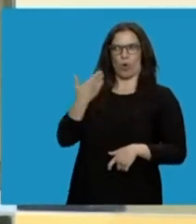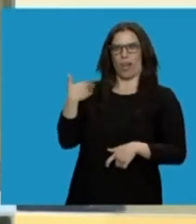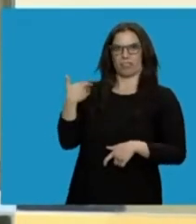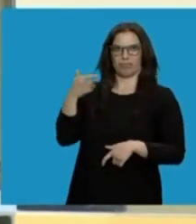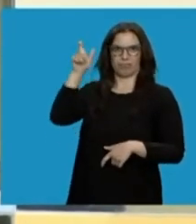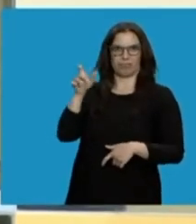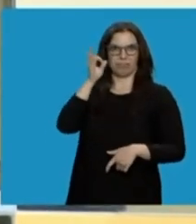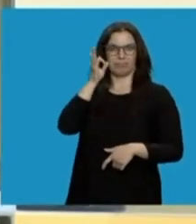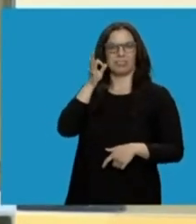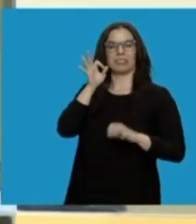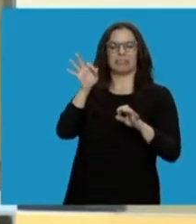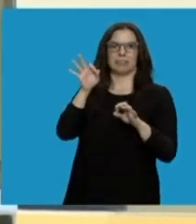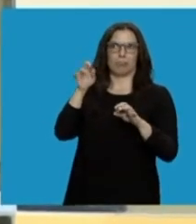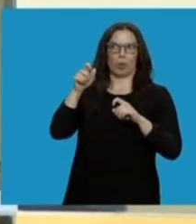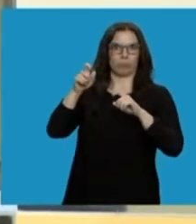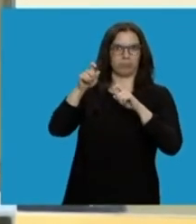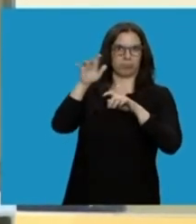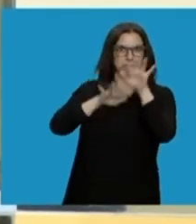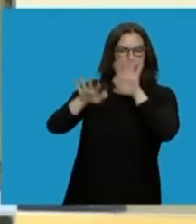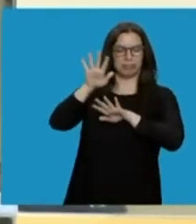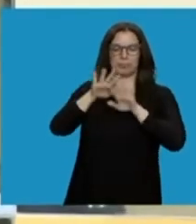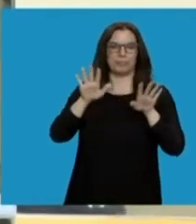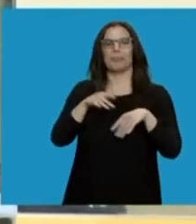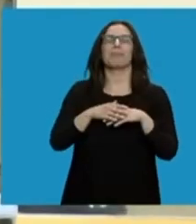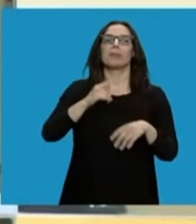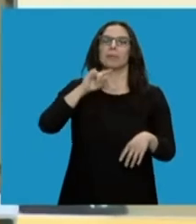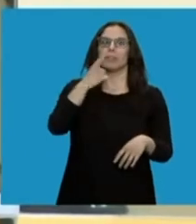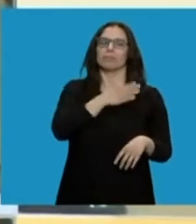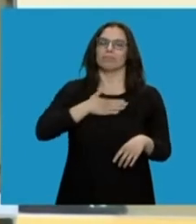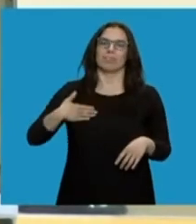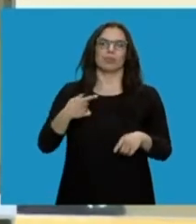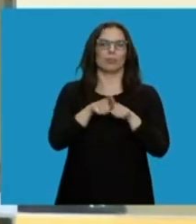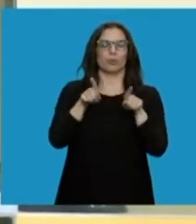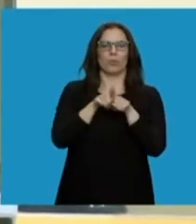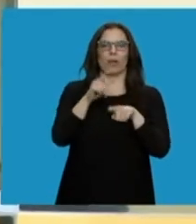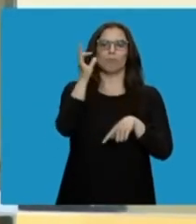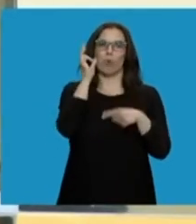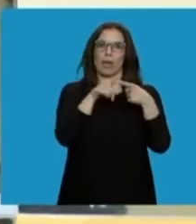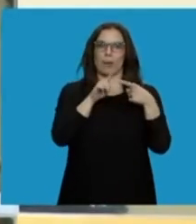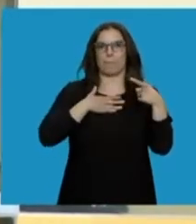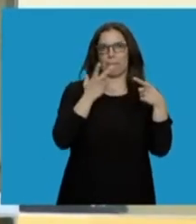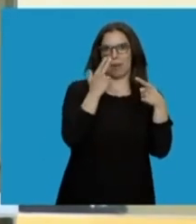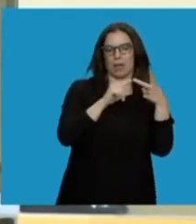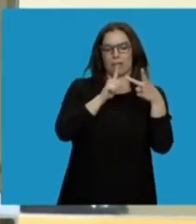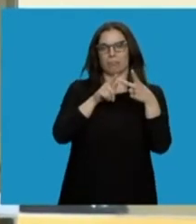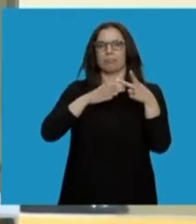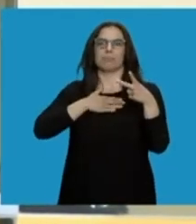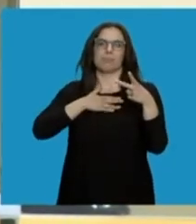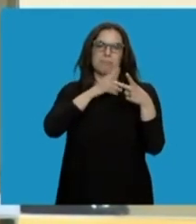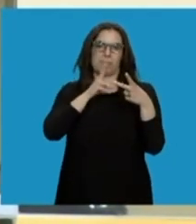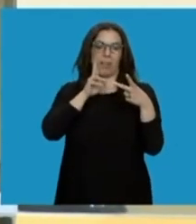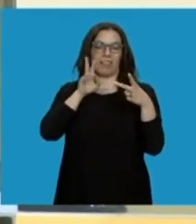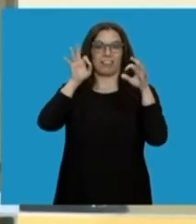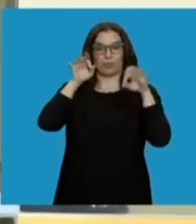Antes de nada, le quiero dedicar el premio a una mujer de la que aprendo a diario, mi pareja, y a otra mujer, mi madre. Tenemos aquí a la gente que se está vacunando estos